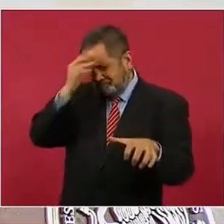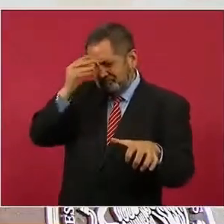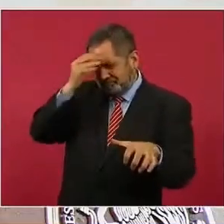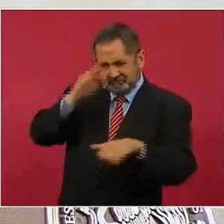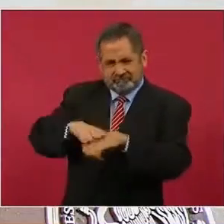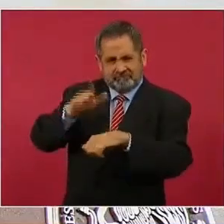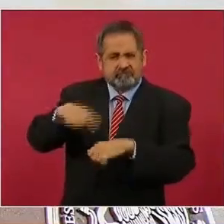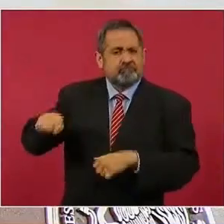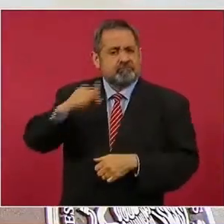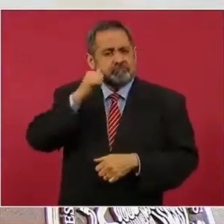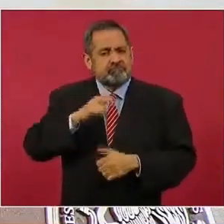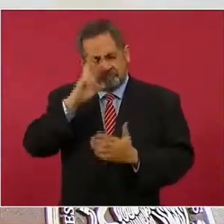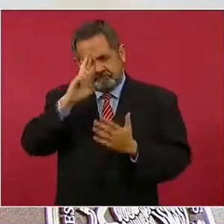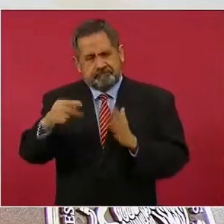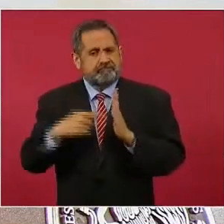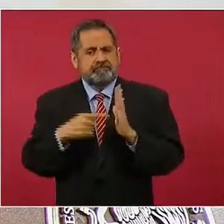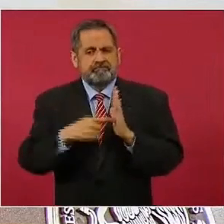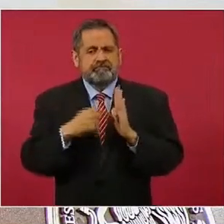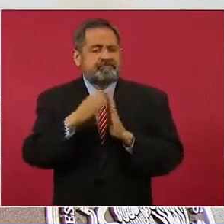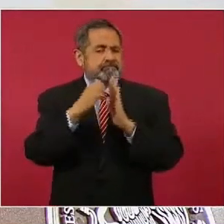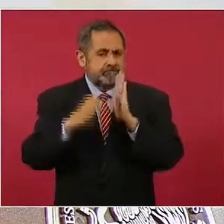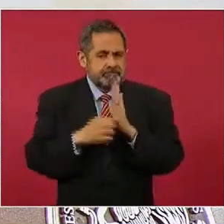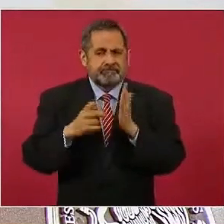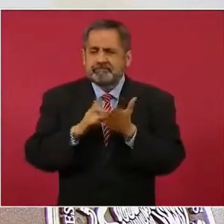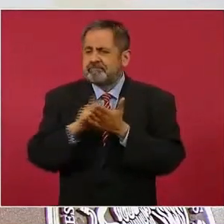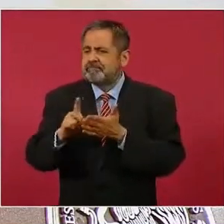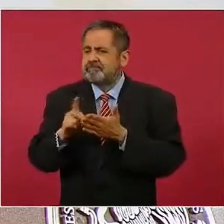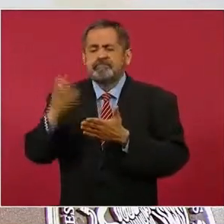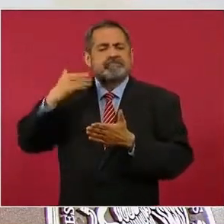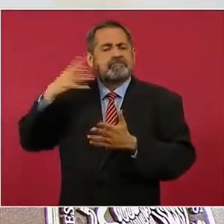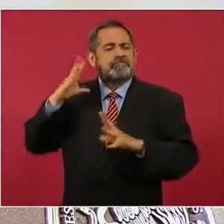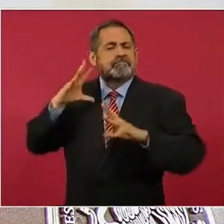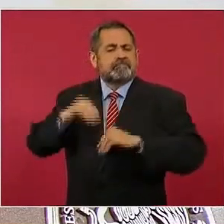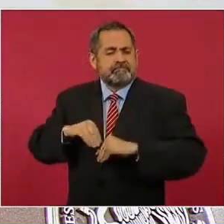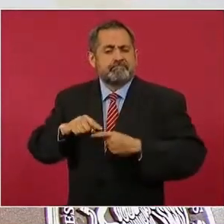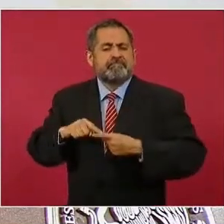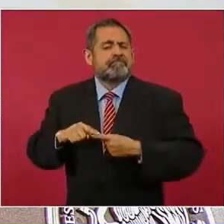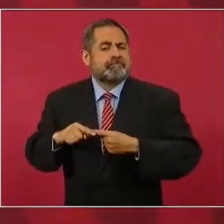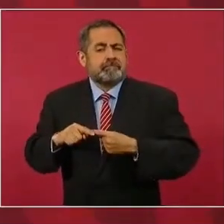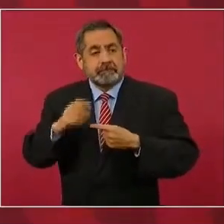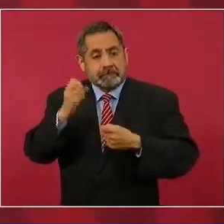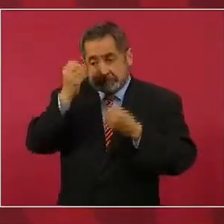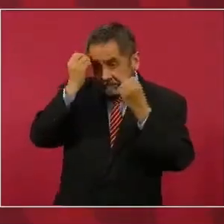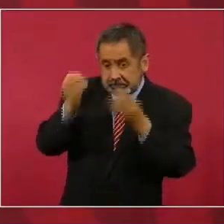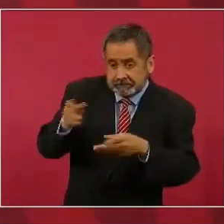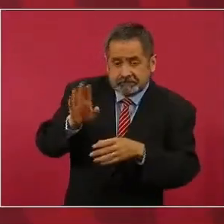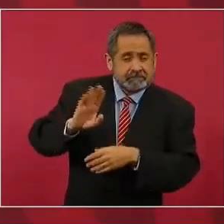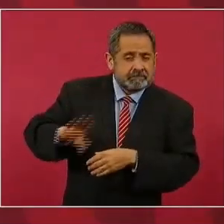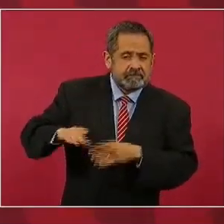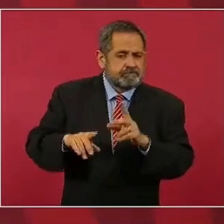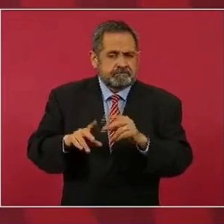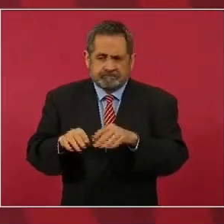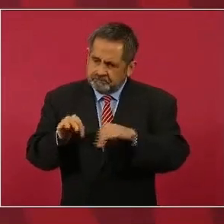siempre respetando nuestros estatutos y los derechos adquiridos, sin olvidar a nuestros trabajadores